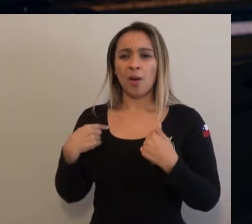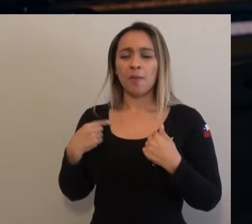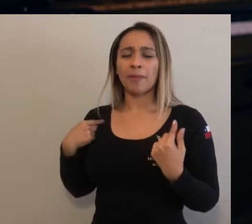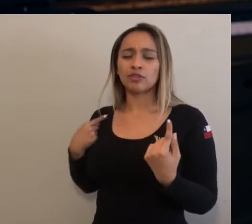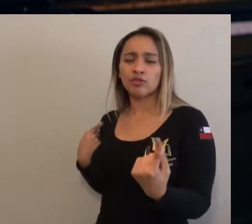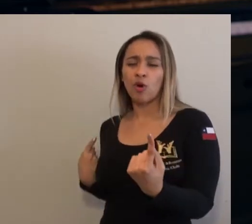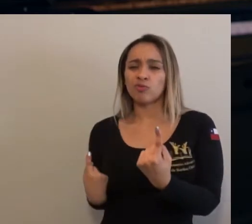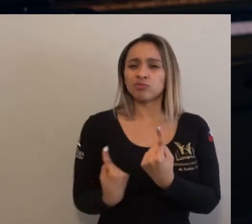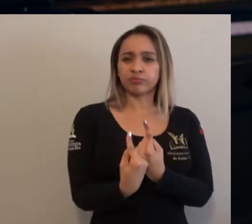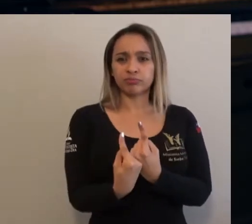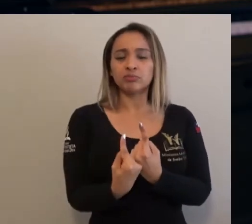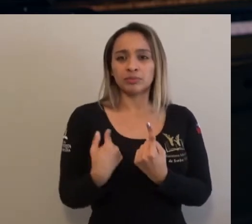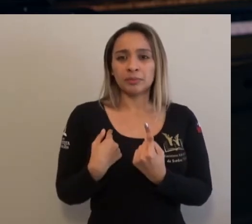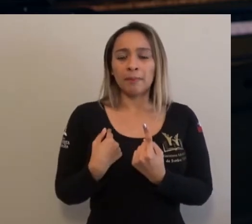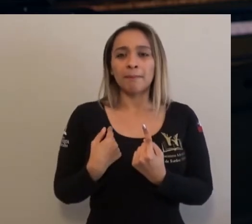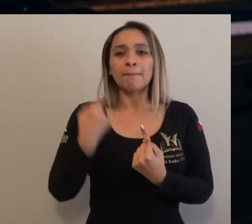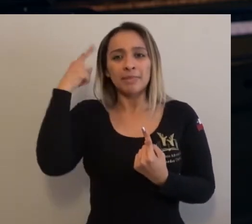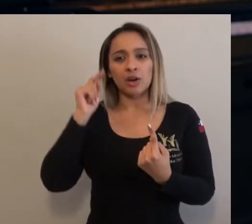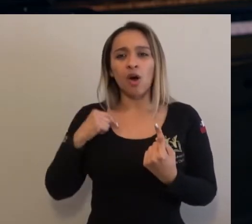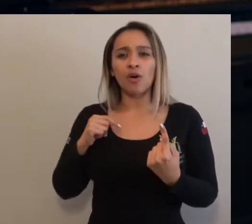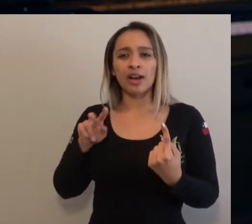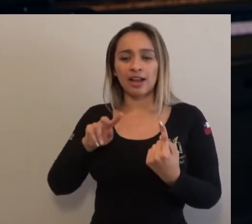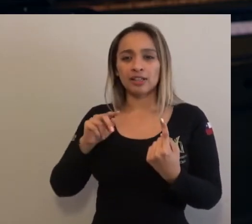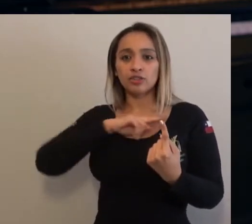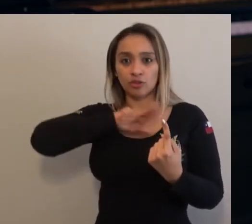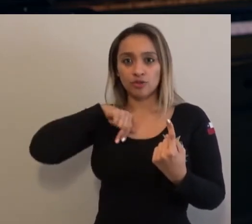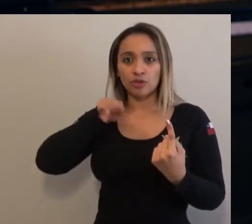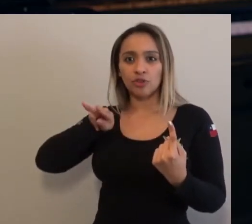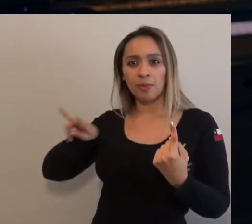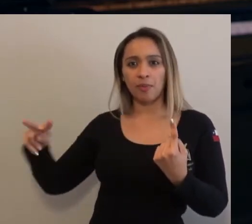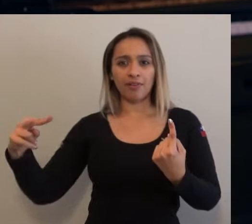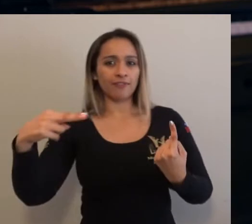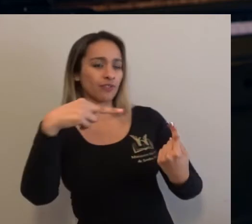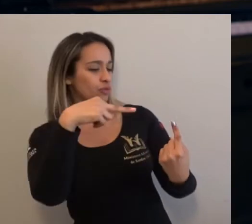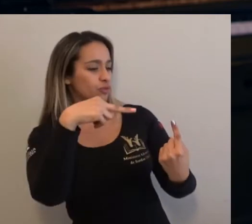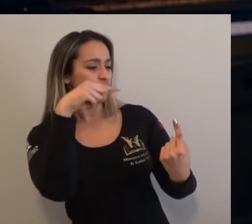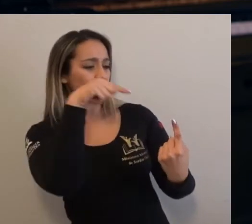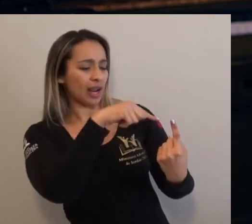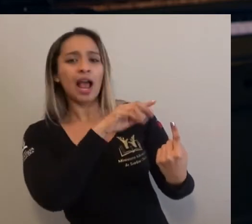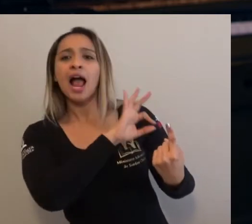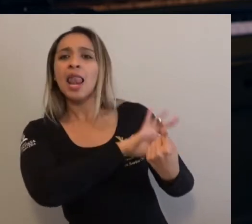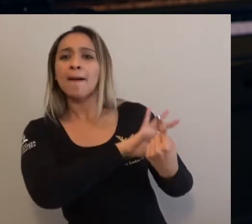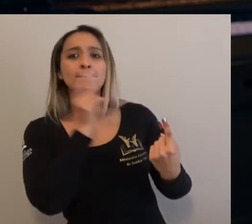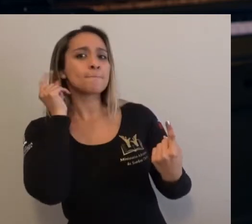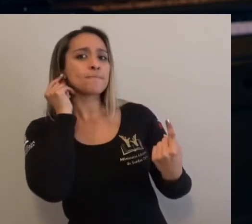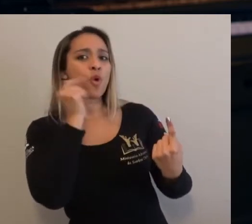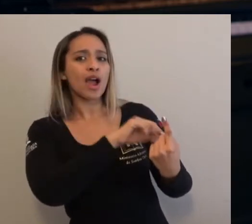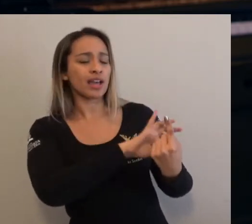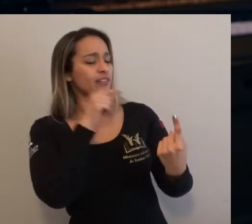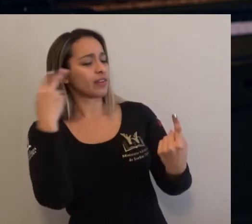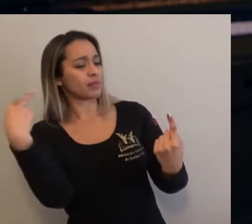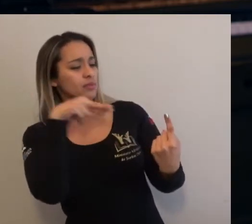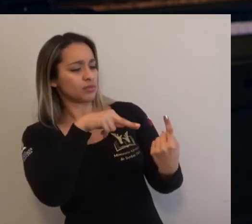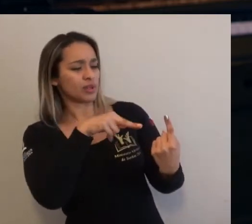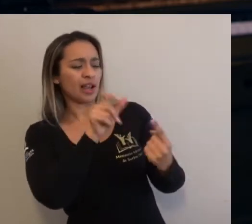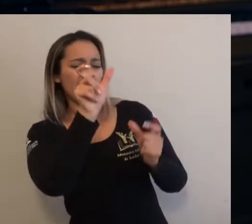sus zapatos, pero ahora lo vamos a ver desde otra perspectiva. Vamos a verlo desde afuera y cómo reaccionaron las personas que no